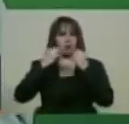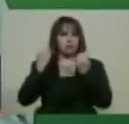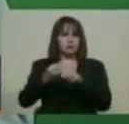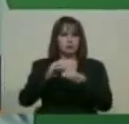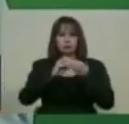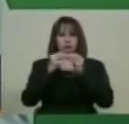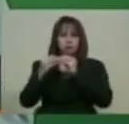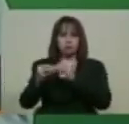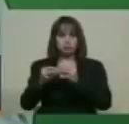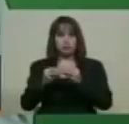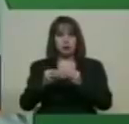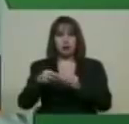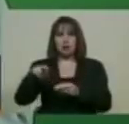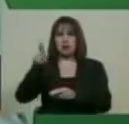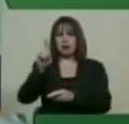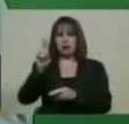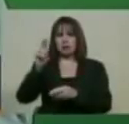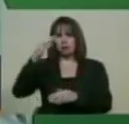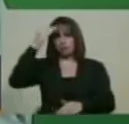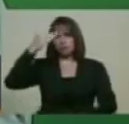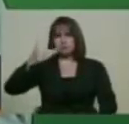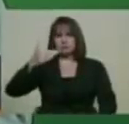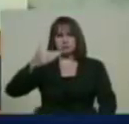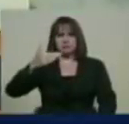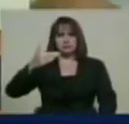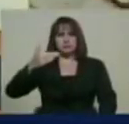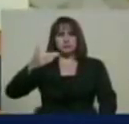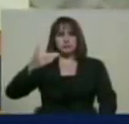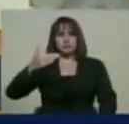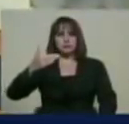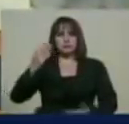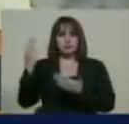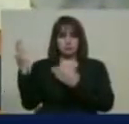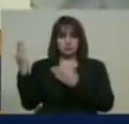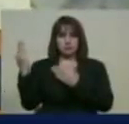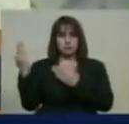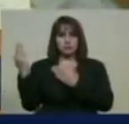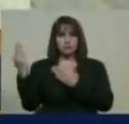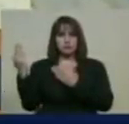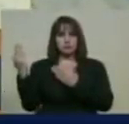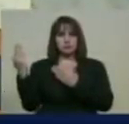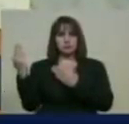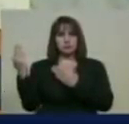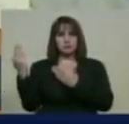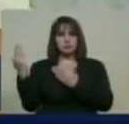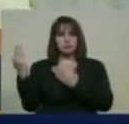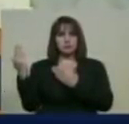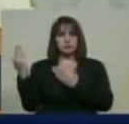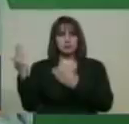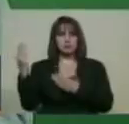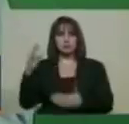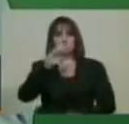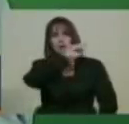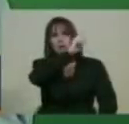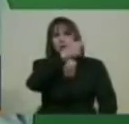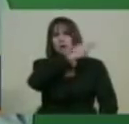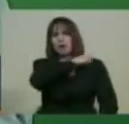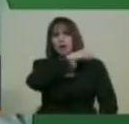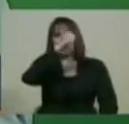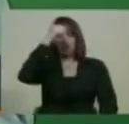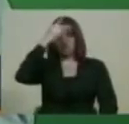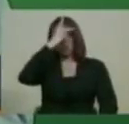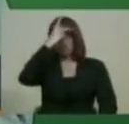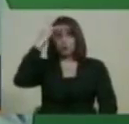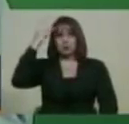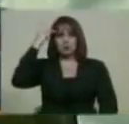Ceballos, a todo el comando estratégico operacional, al general en jefe, a todos